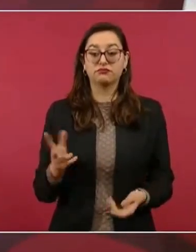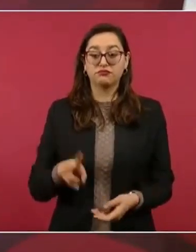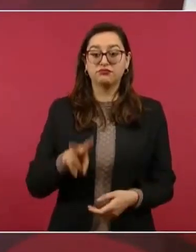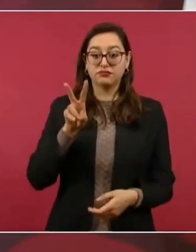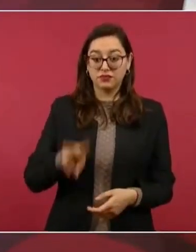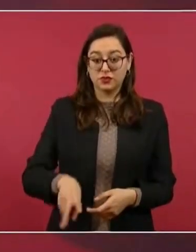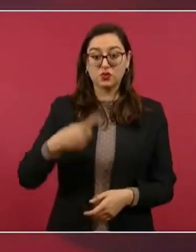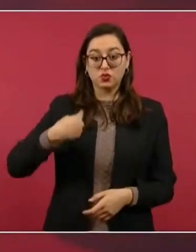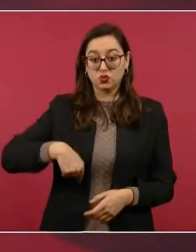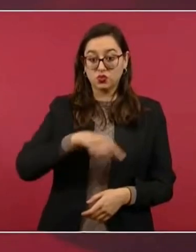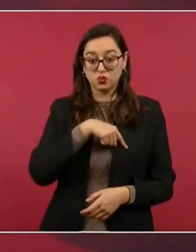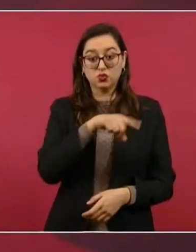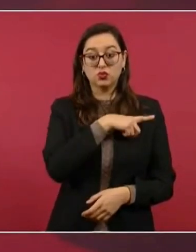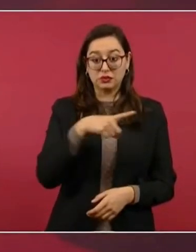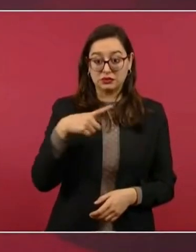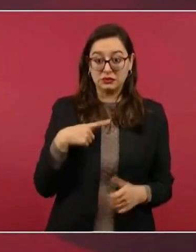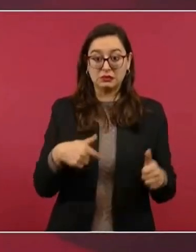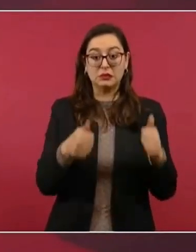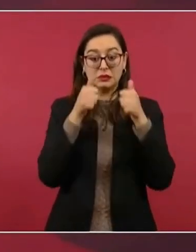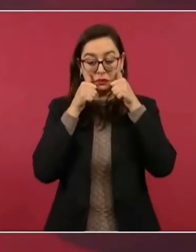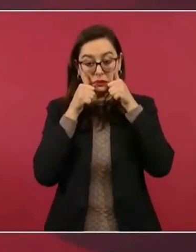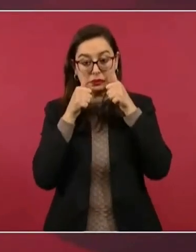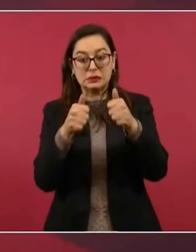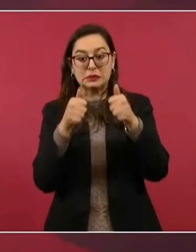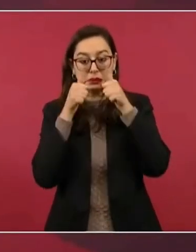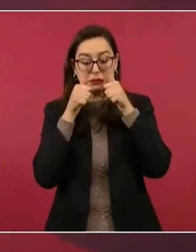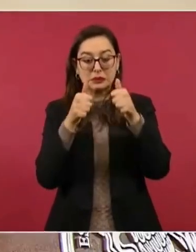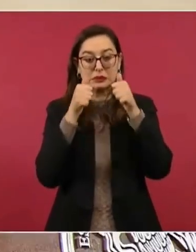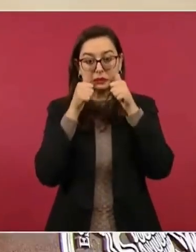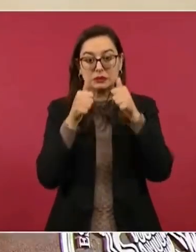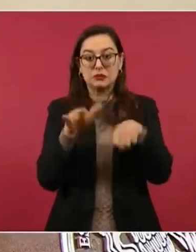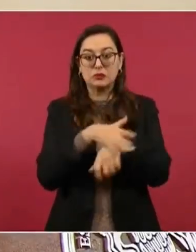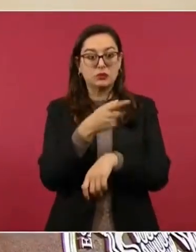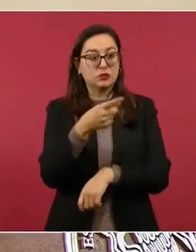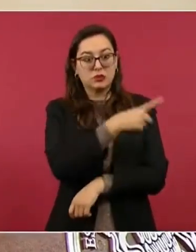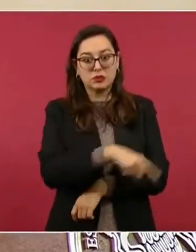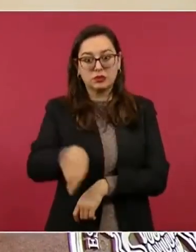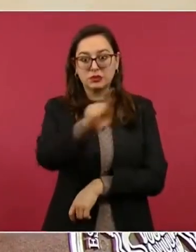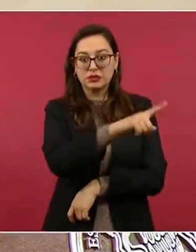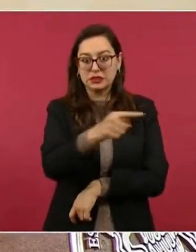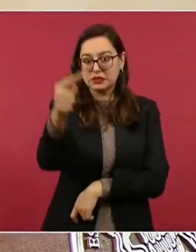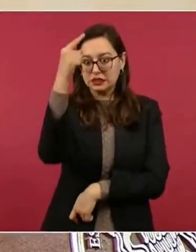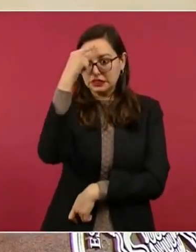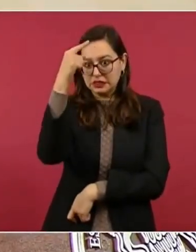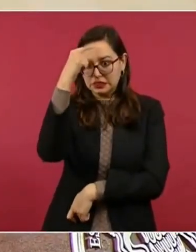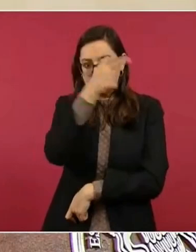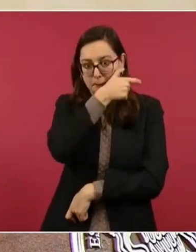Tenemos que andar pendientes. Es un hambre de dinero.